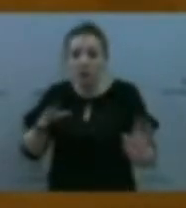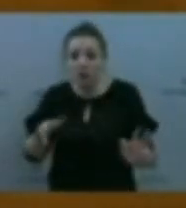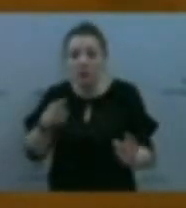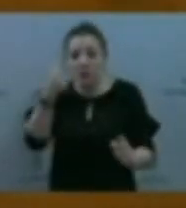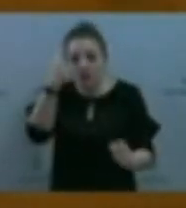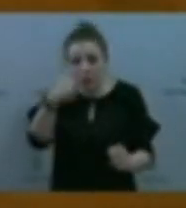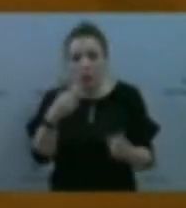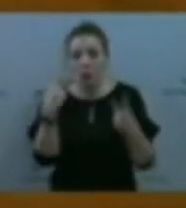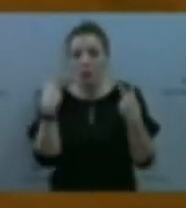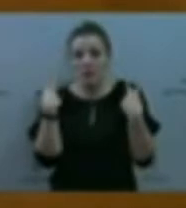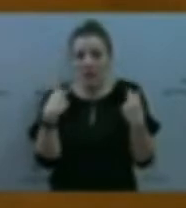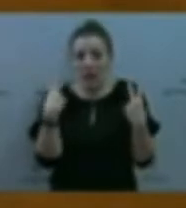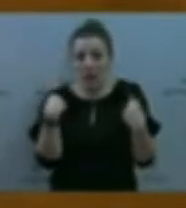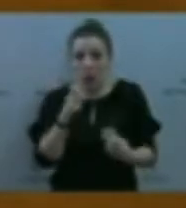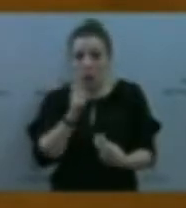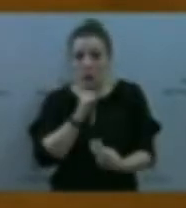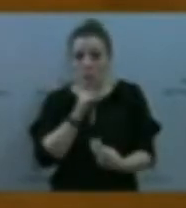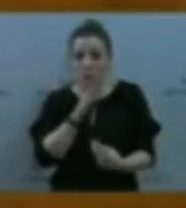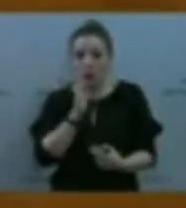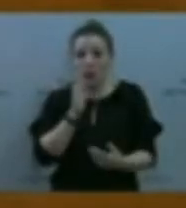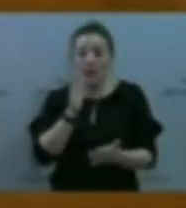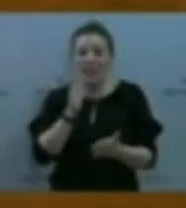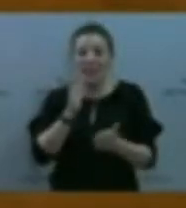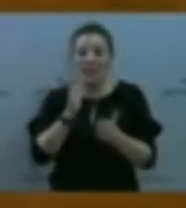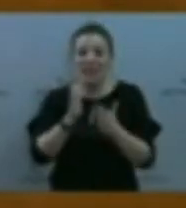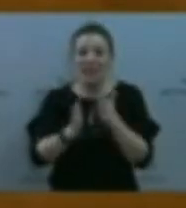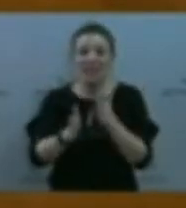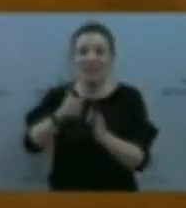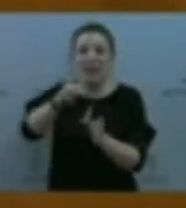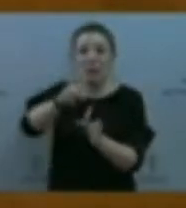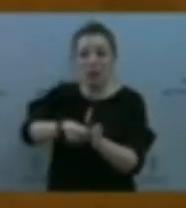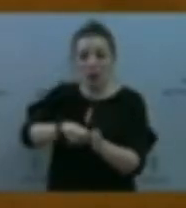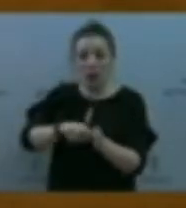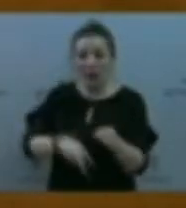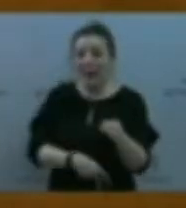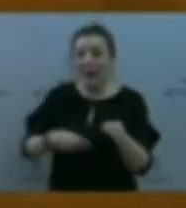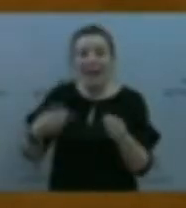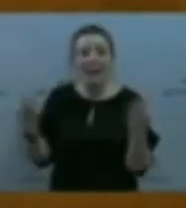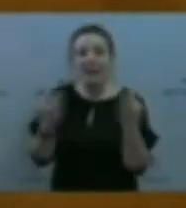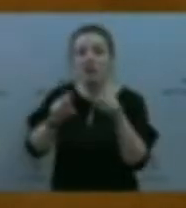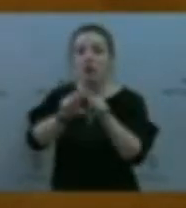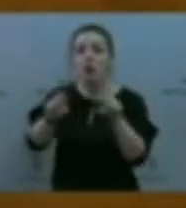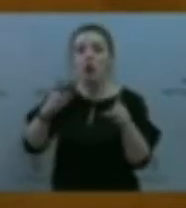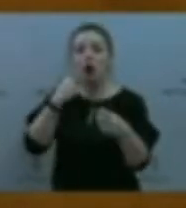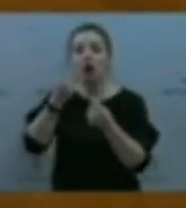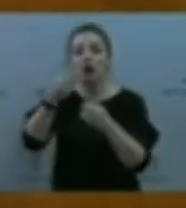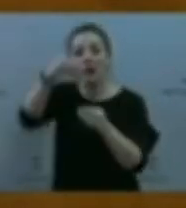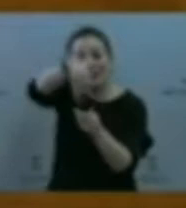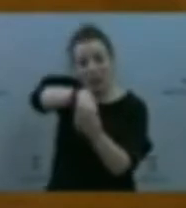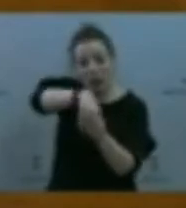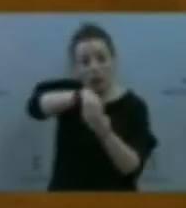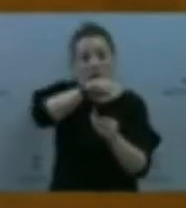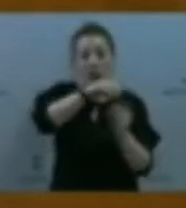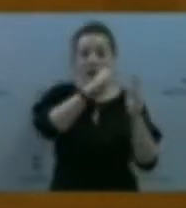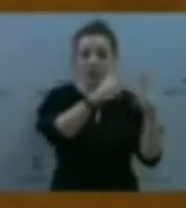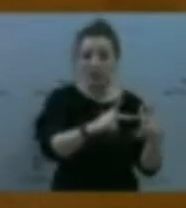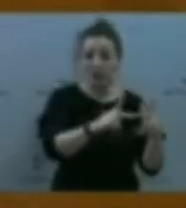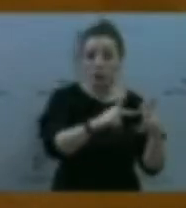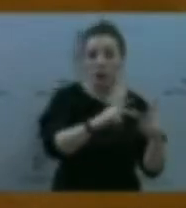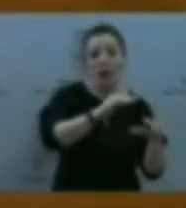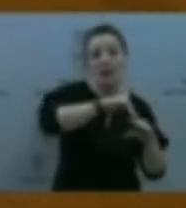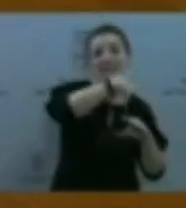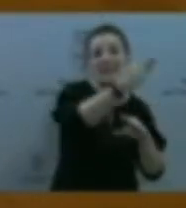por definición, es un control interno y la Sindicatura de Cuentas es un control externo. Para eso la hemos dotado, para controlar